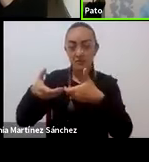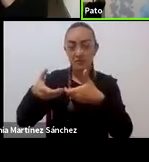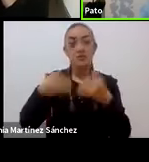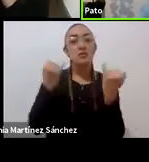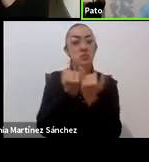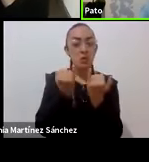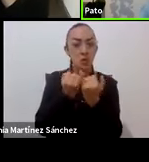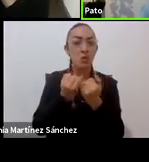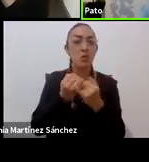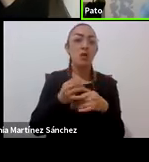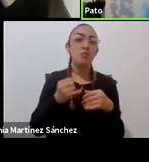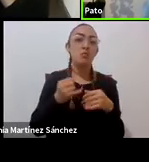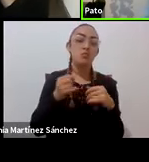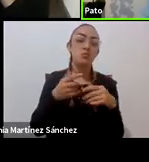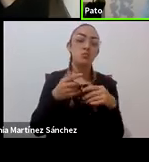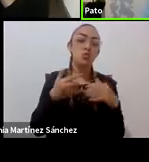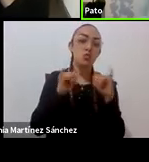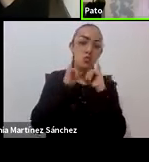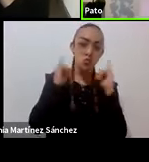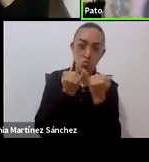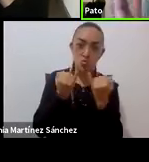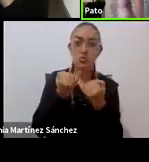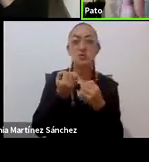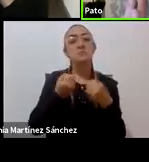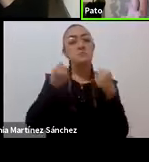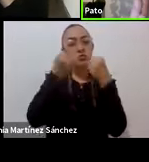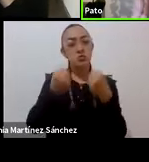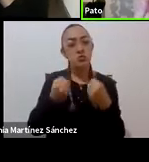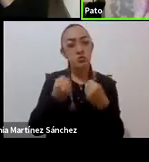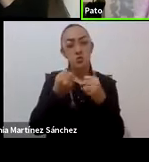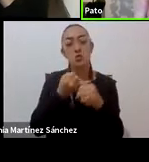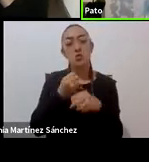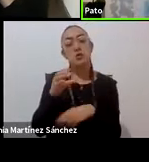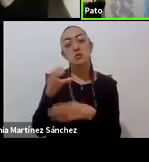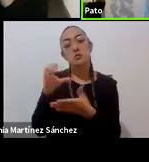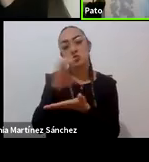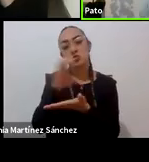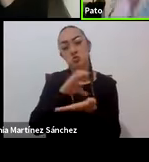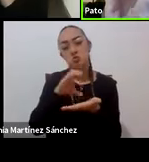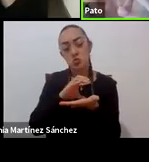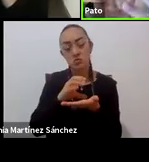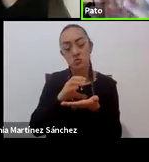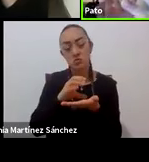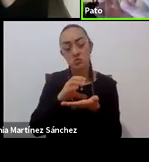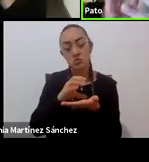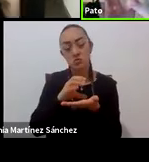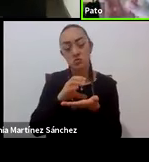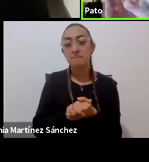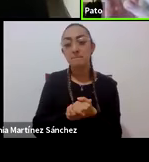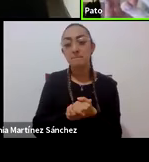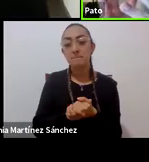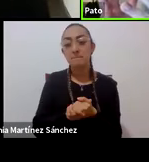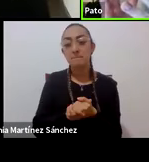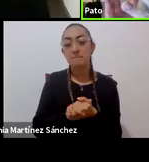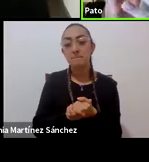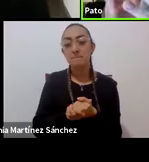ciudadana, ¿no? En el transcurso del programa se van construyendo senderos